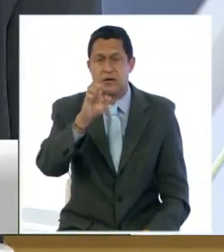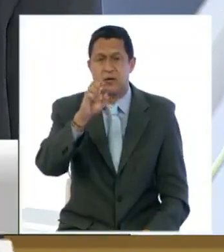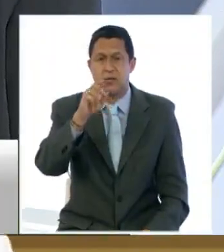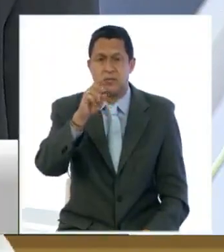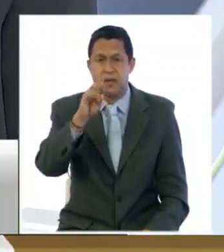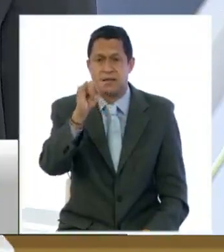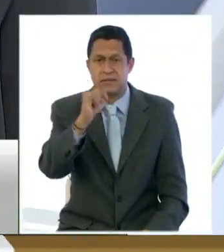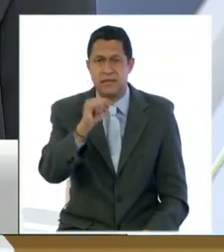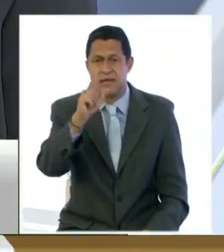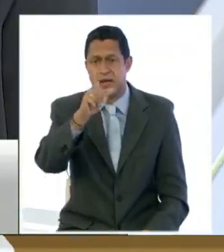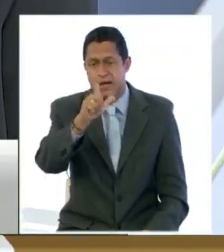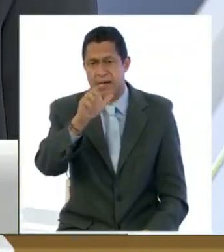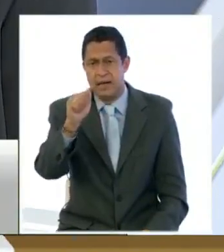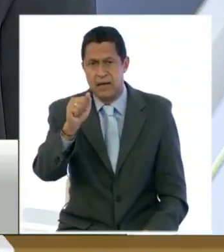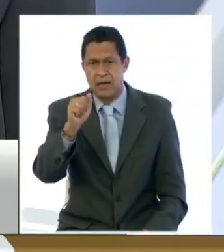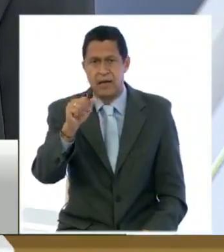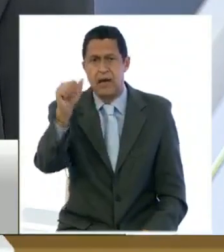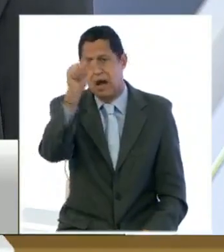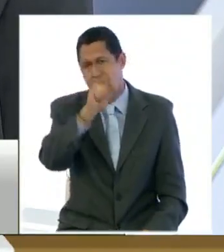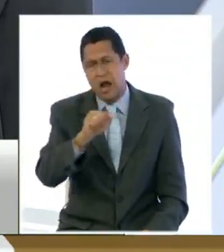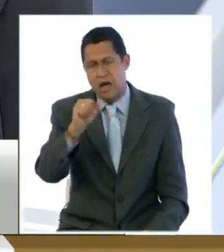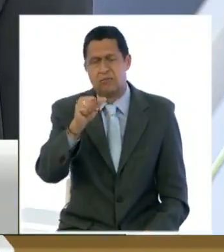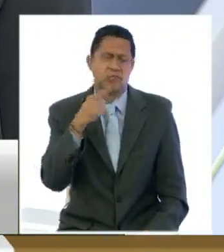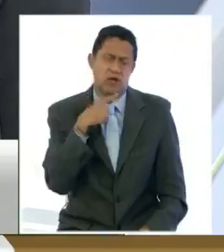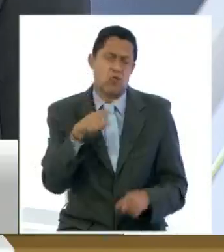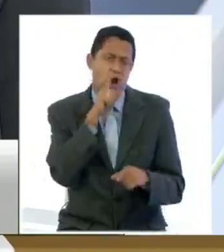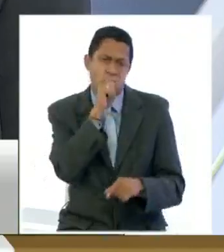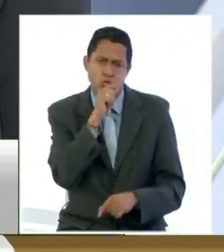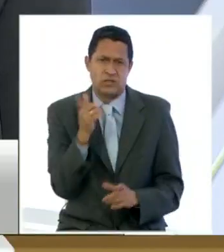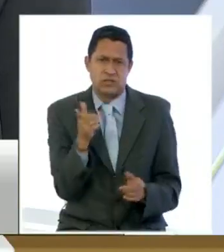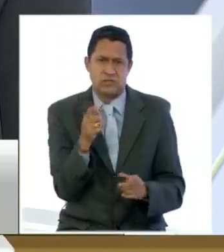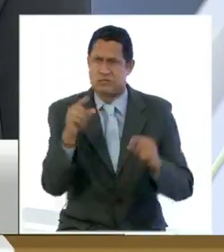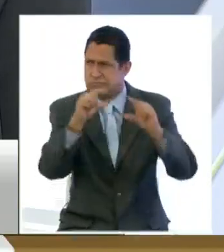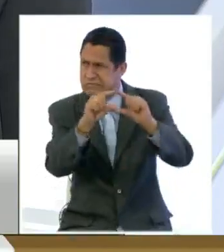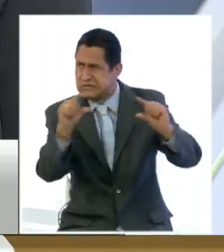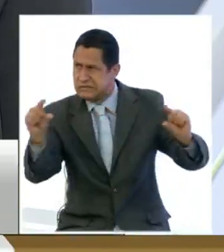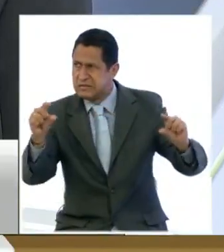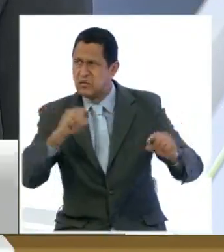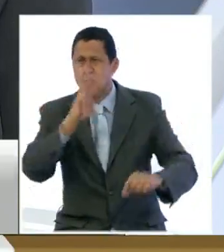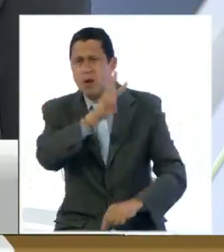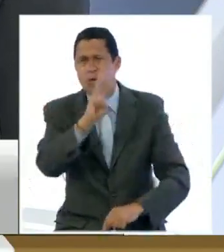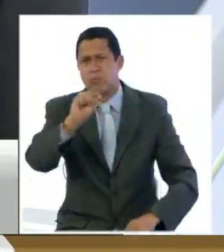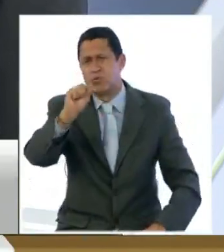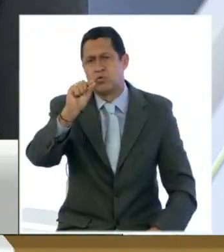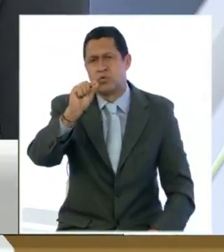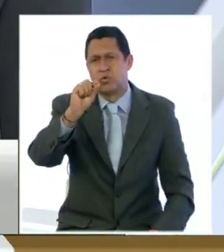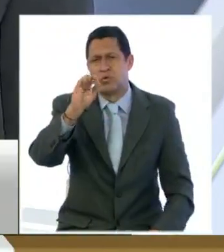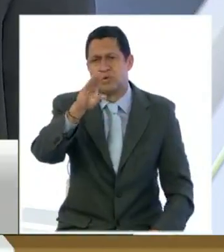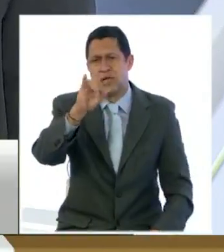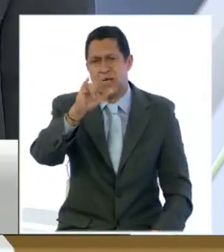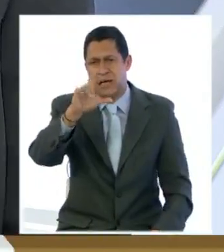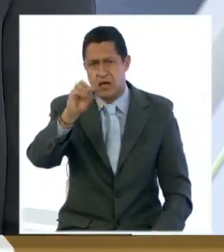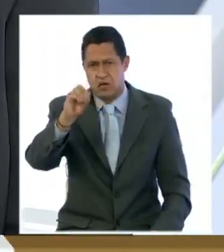@celíacosdevzla, por Twitter @celíacosvzla. Tenemos nuestra página web